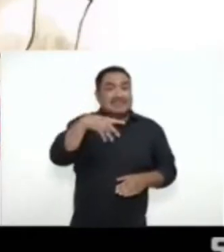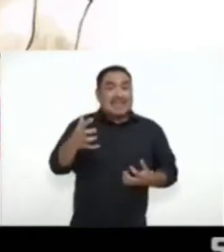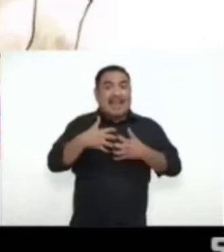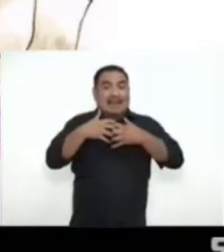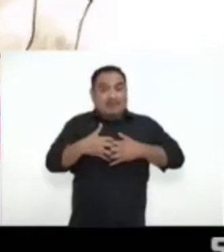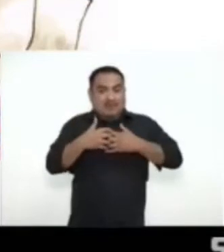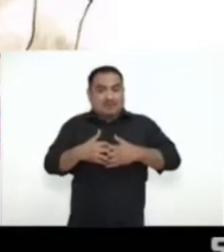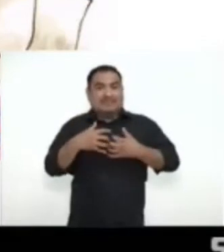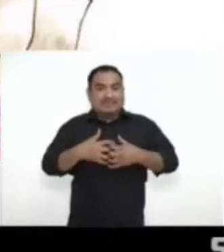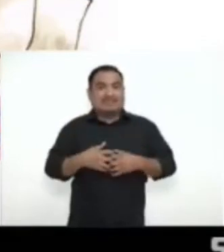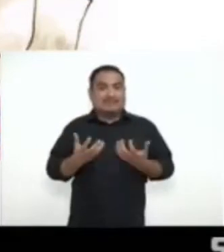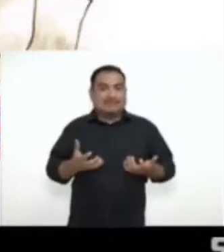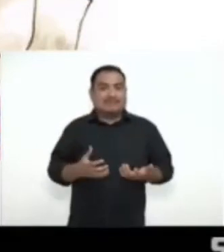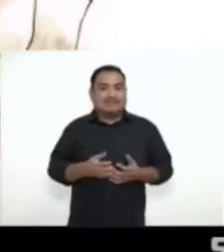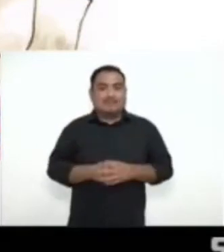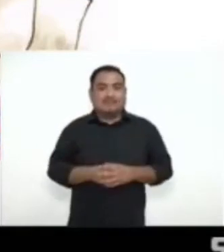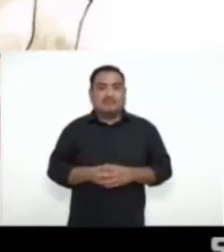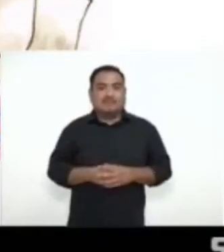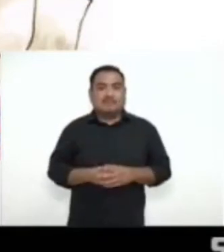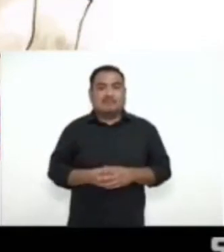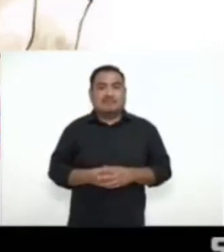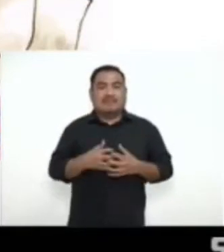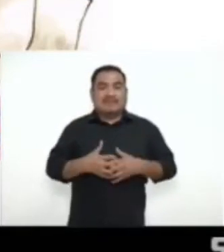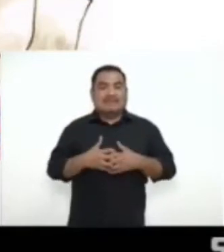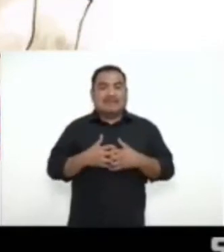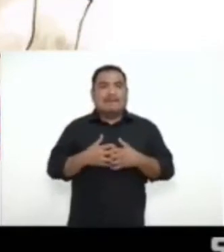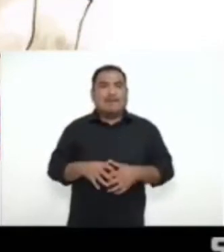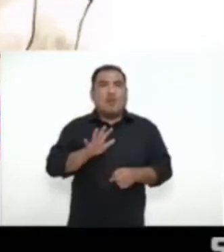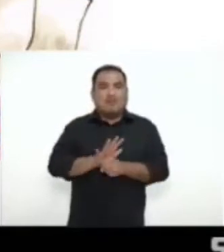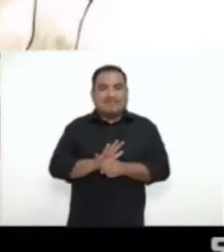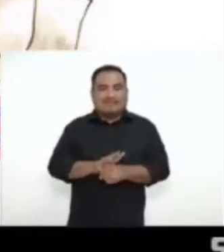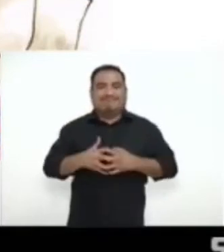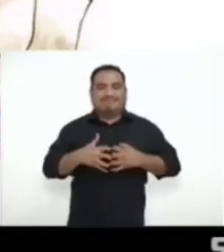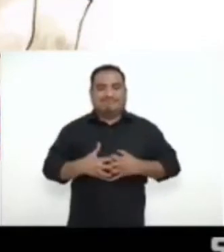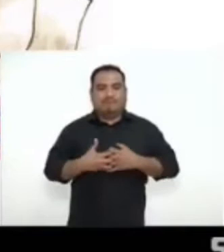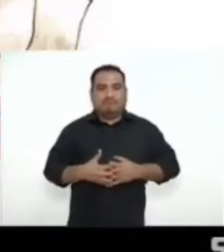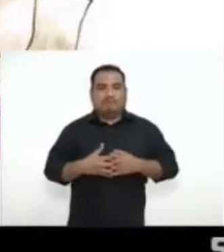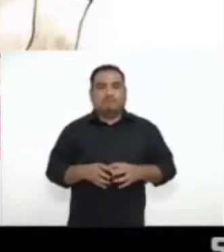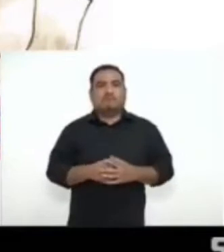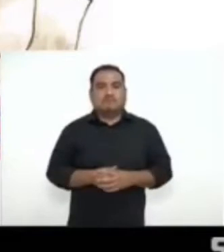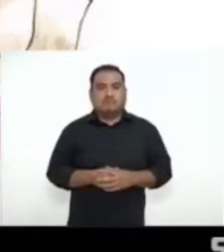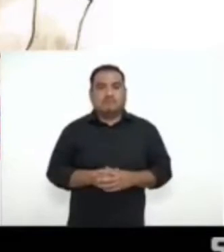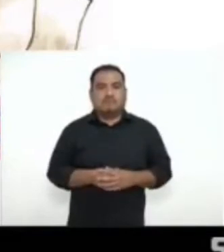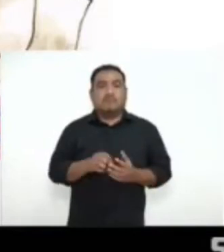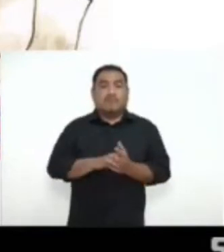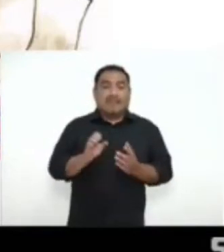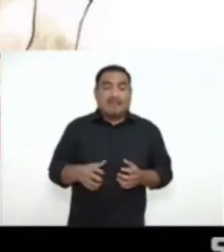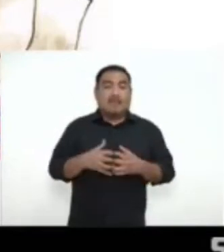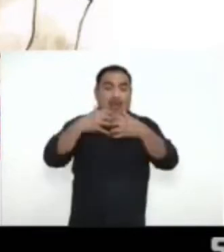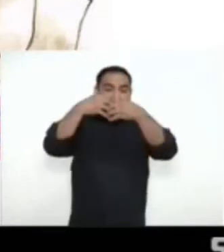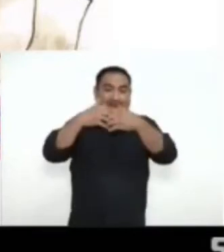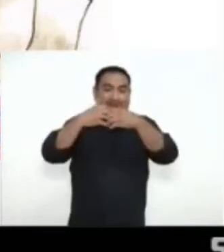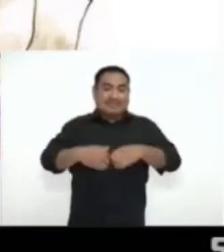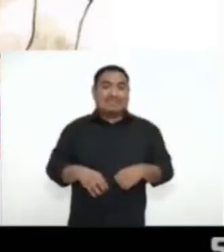nos empieza a generar un edema dentro de la cabeza. Y quiero decirles que entre un dolor de cabeza y